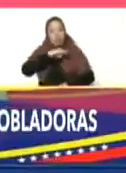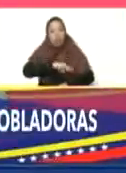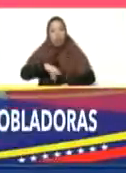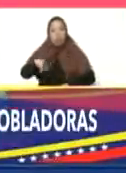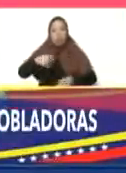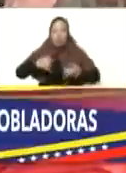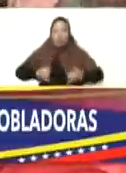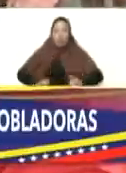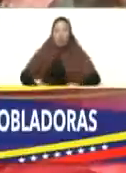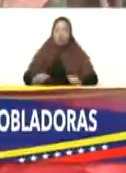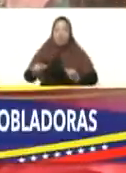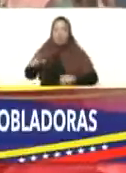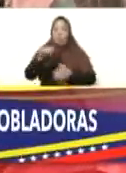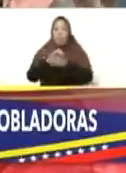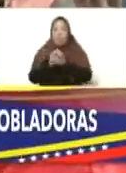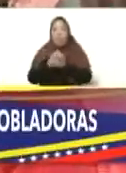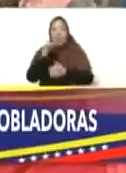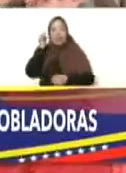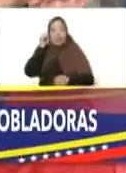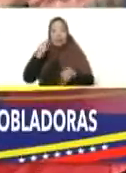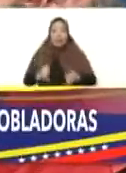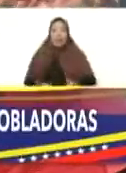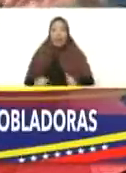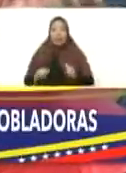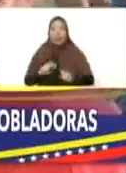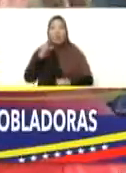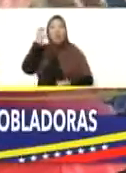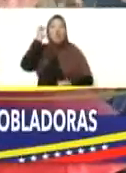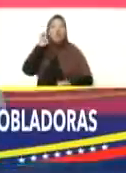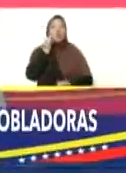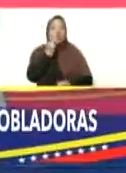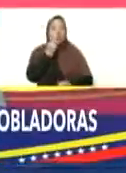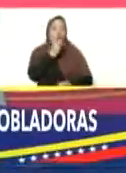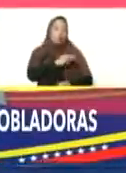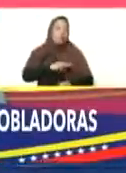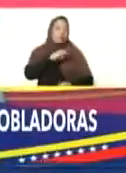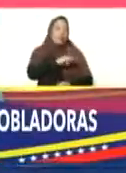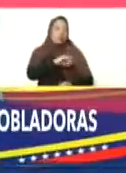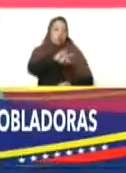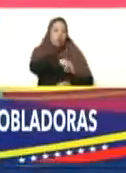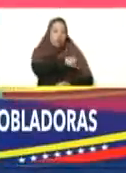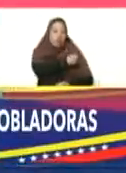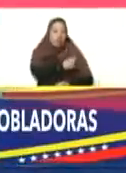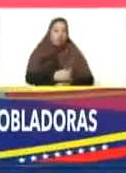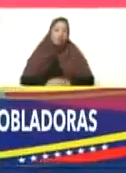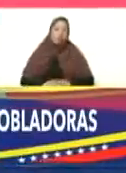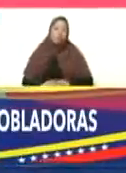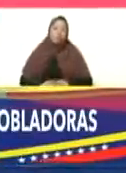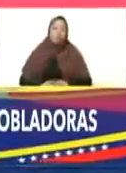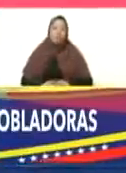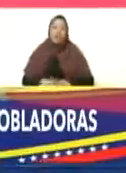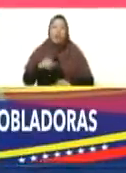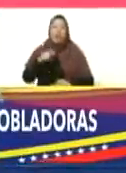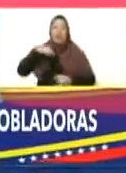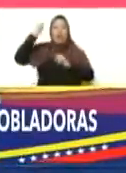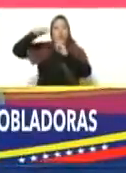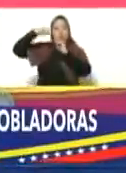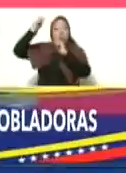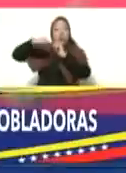la misión sucre bueno tuvimos actividad con los cineclubs